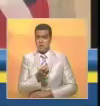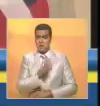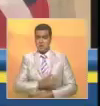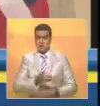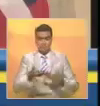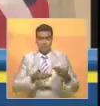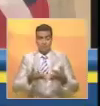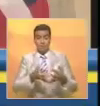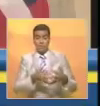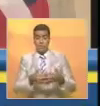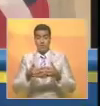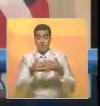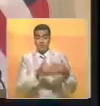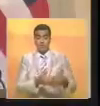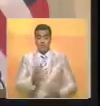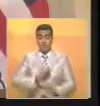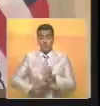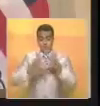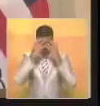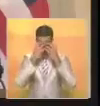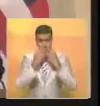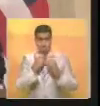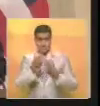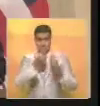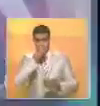no está cooperando con Estados Unidos en la lucha contra el terrorismo y el narcotráfico